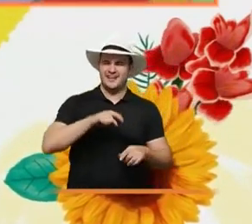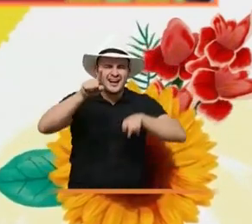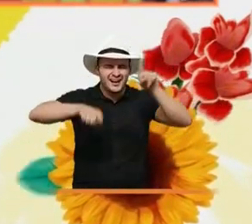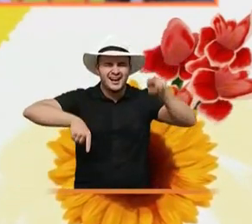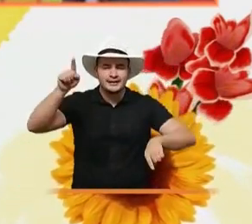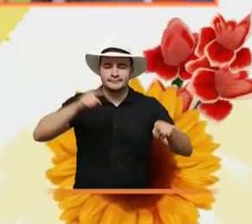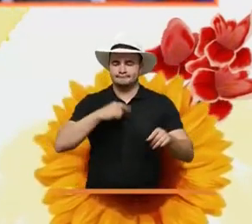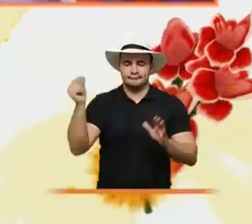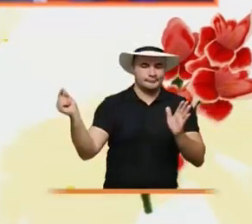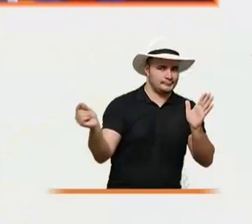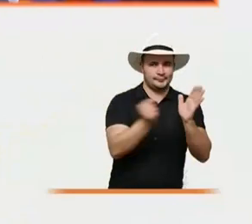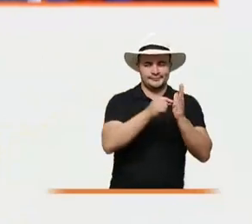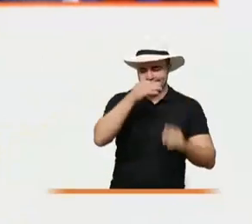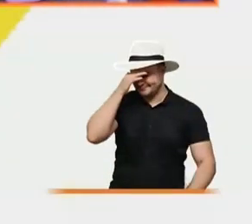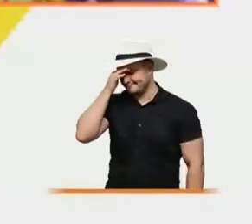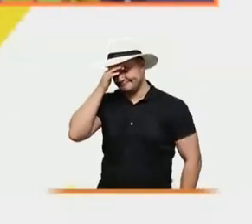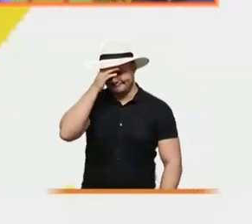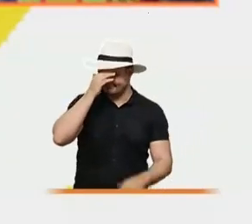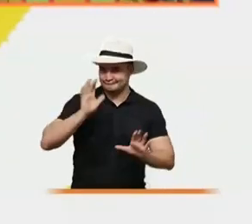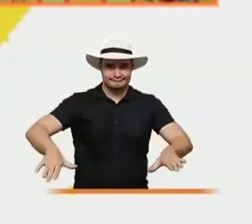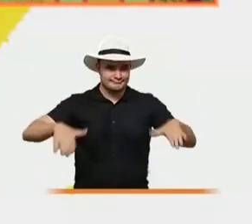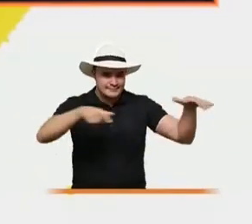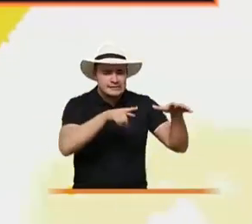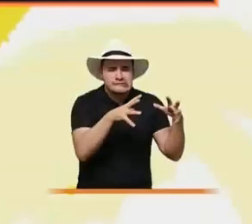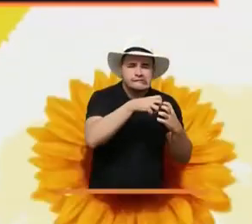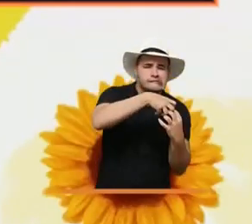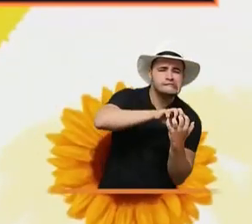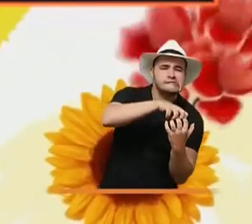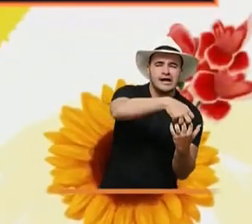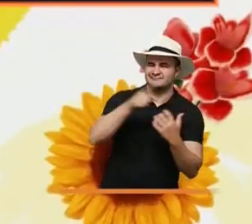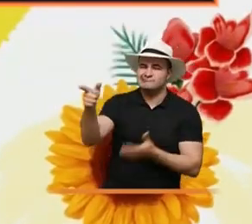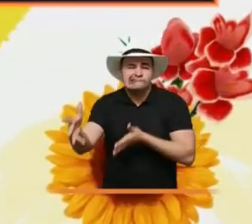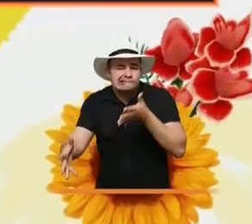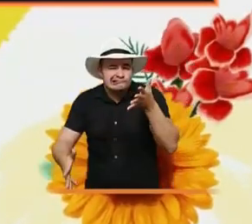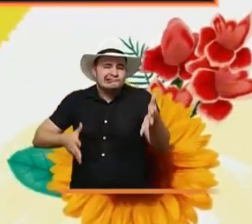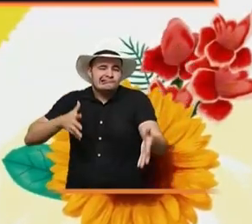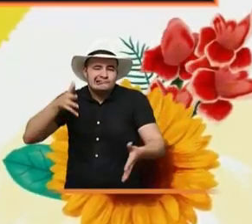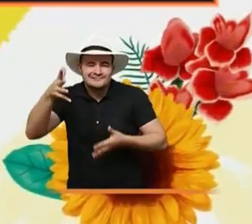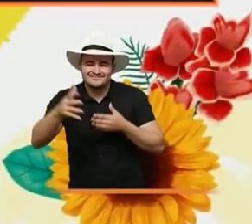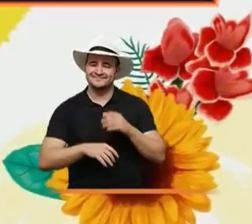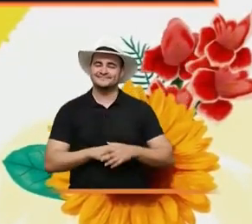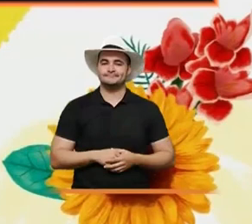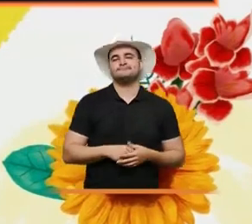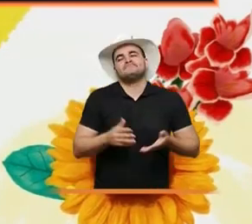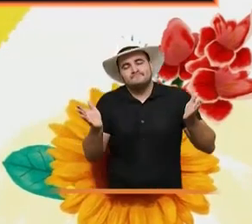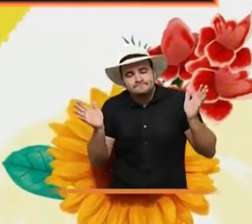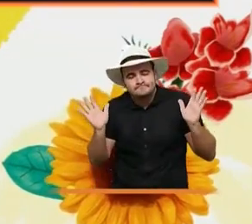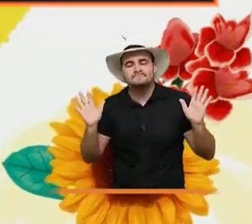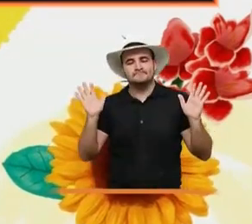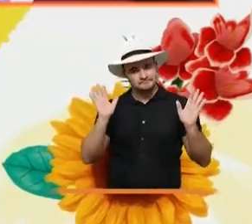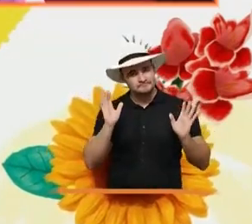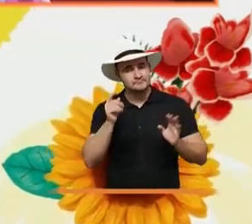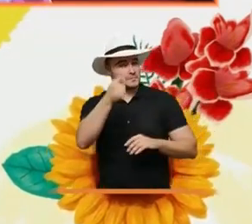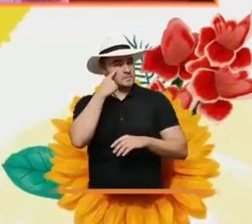asociado que las placas del baúl claro que si lo ve